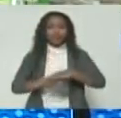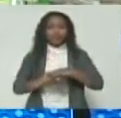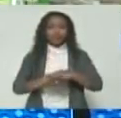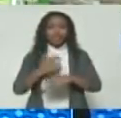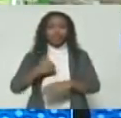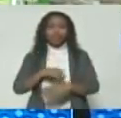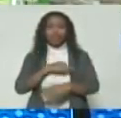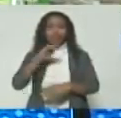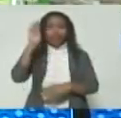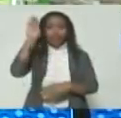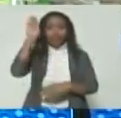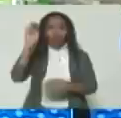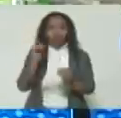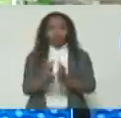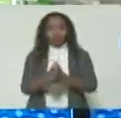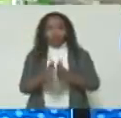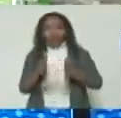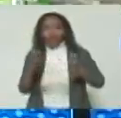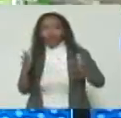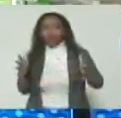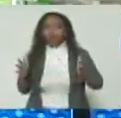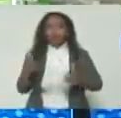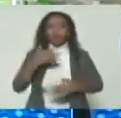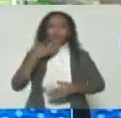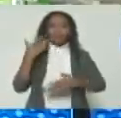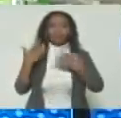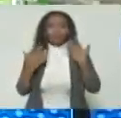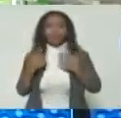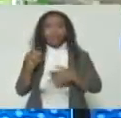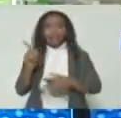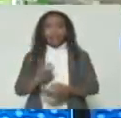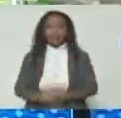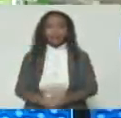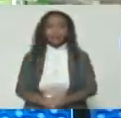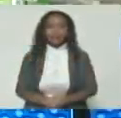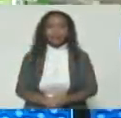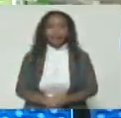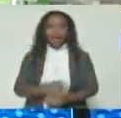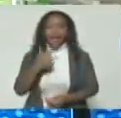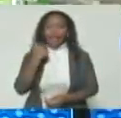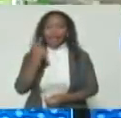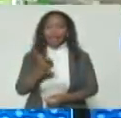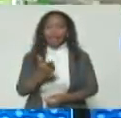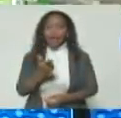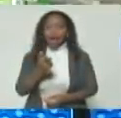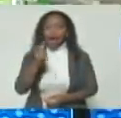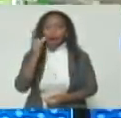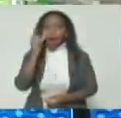nuestro destino de grandeza, ese destino que decía Fray